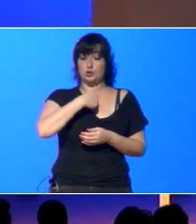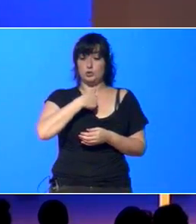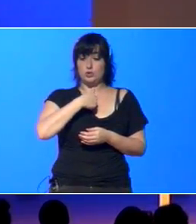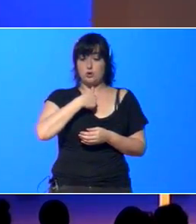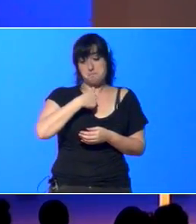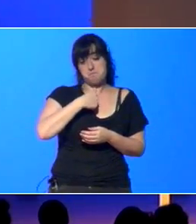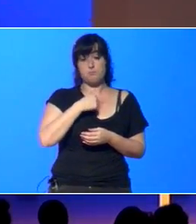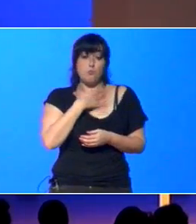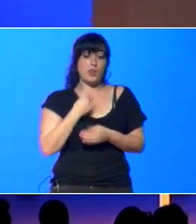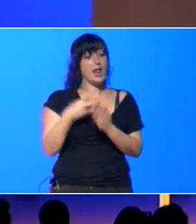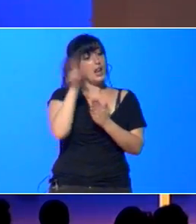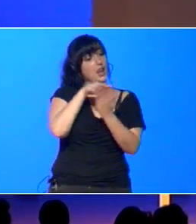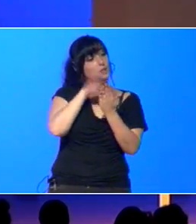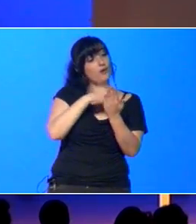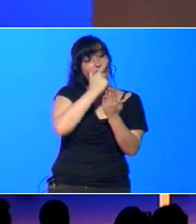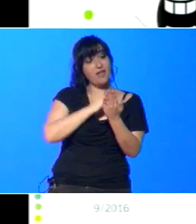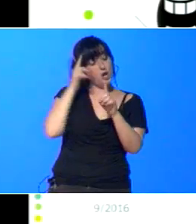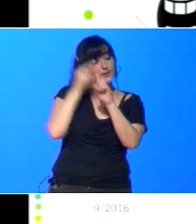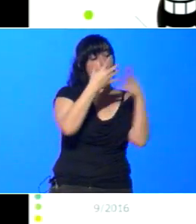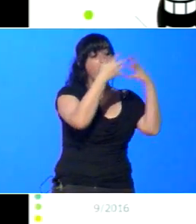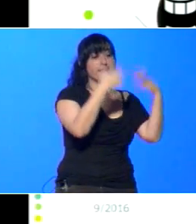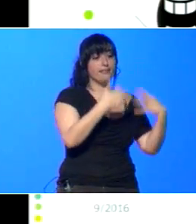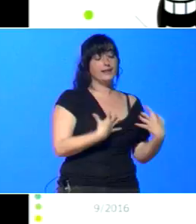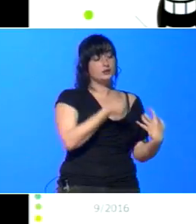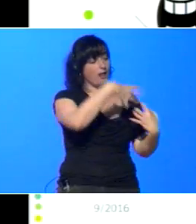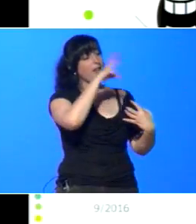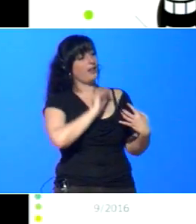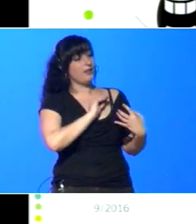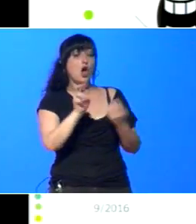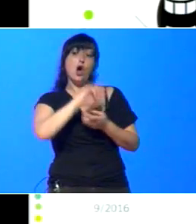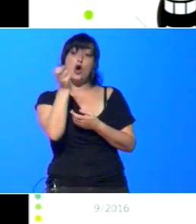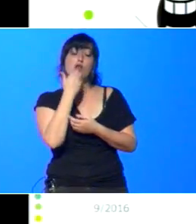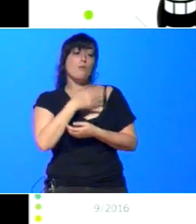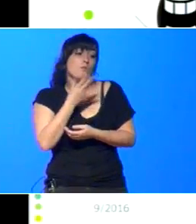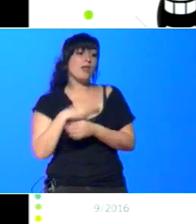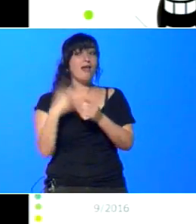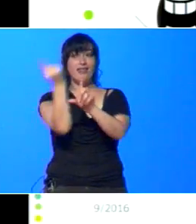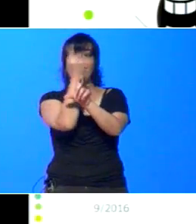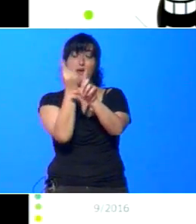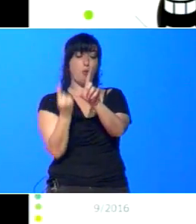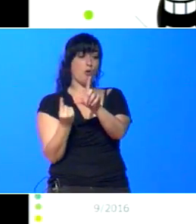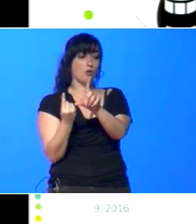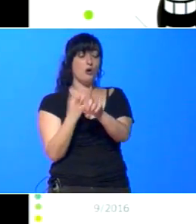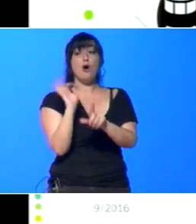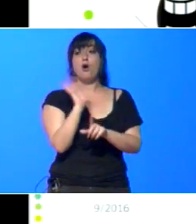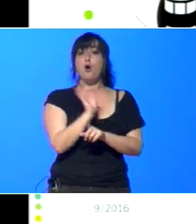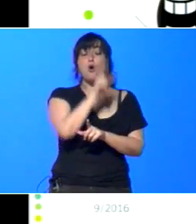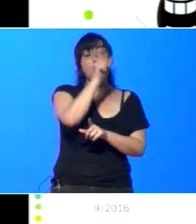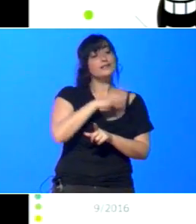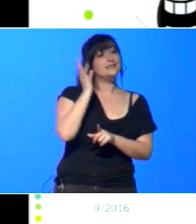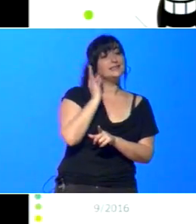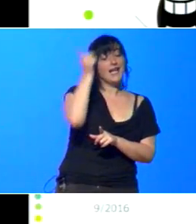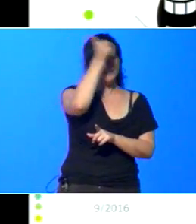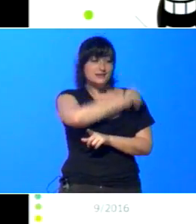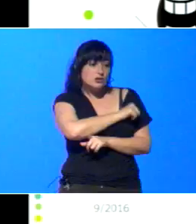una lectura fácil para que entienda el texto. Para otro tendré un prictograma para el que hace uso de las ayudas visuales. Para un chico o una chica con sordera tendré